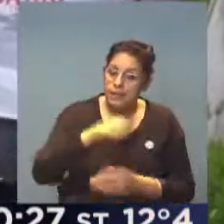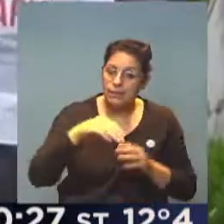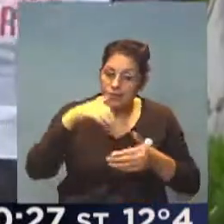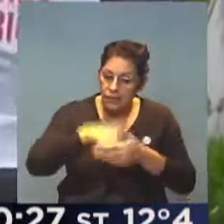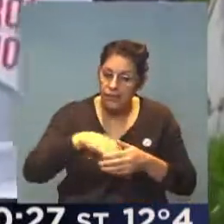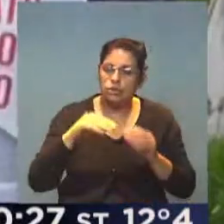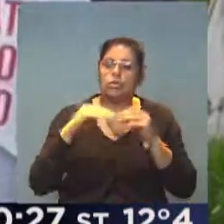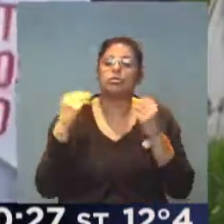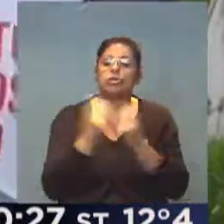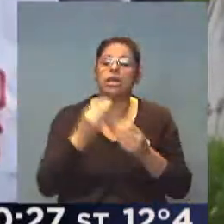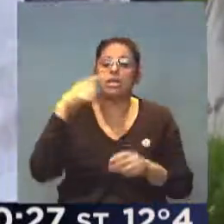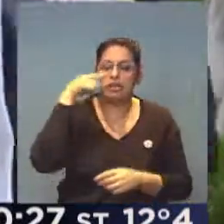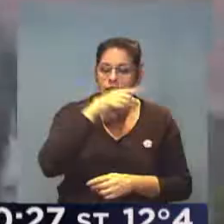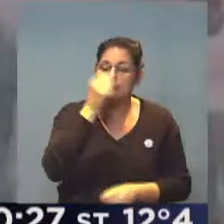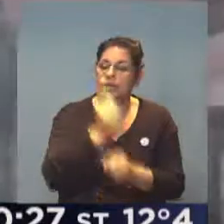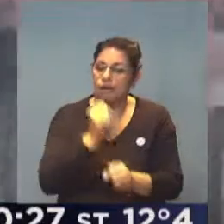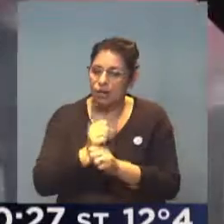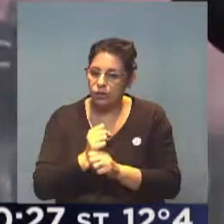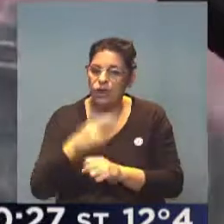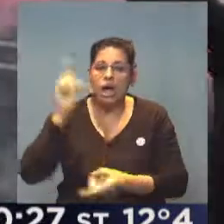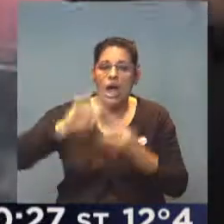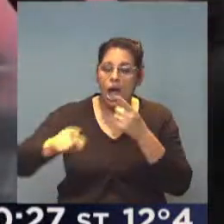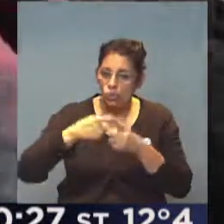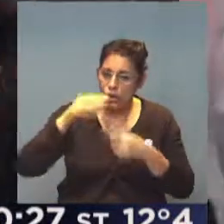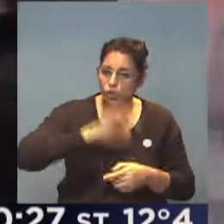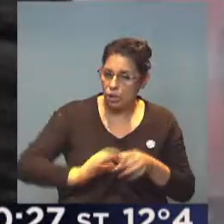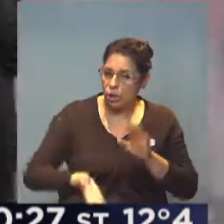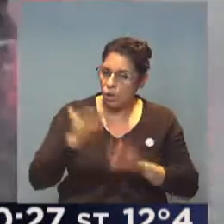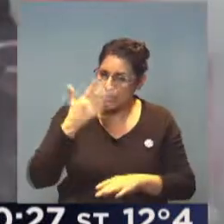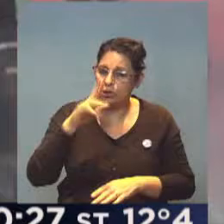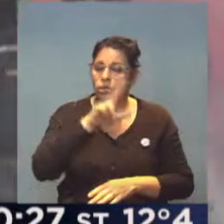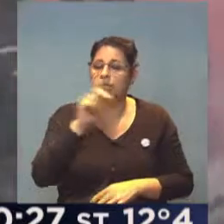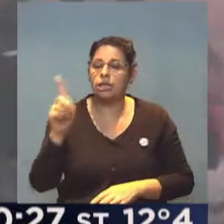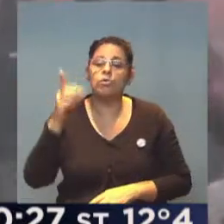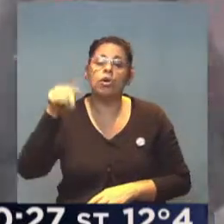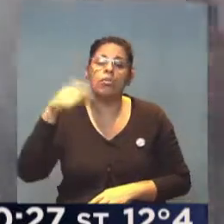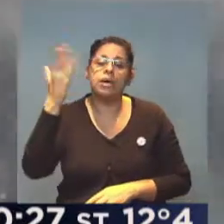trabajadores, firmó un acuerdo paritario con un aumento salarial del 31,6%.